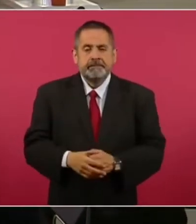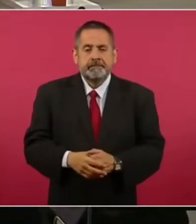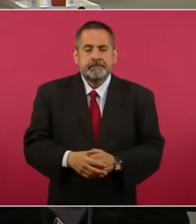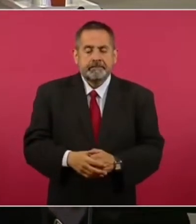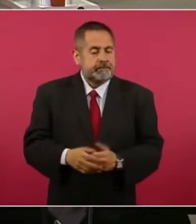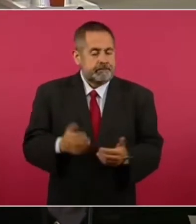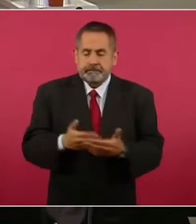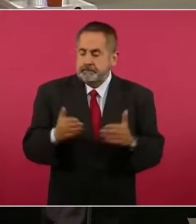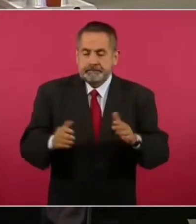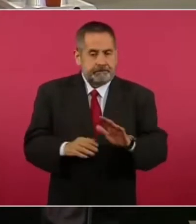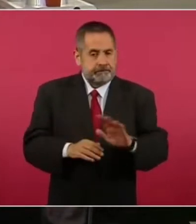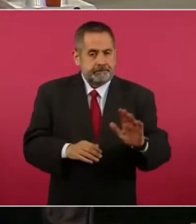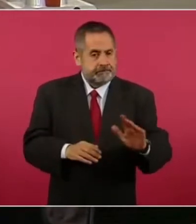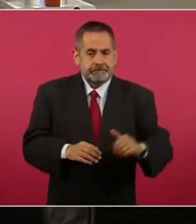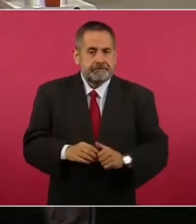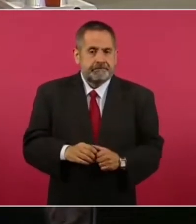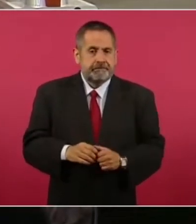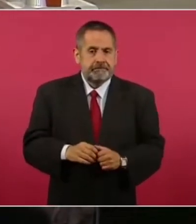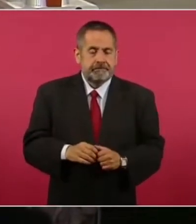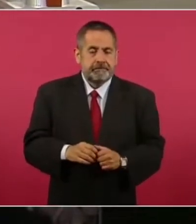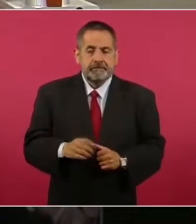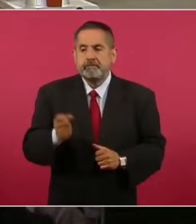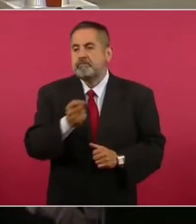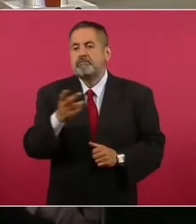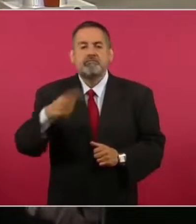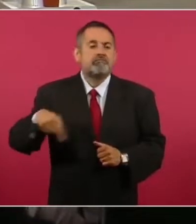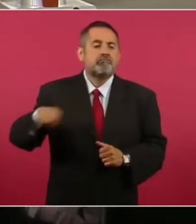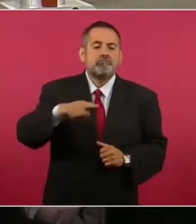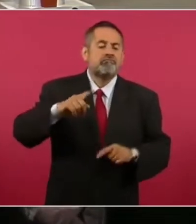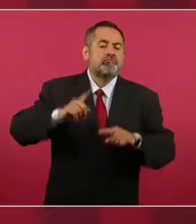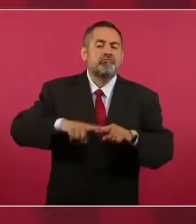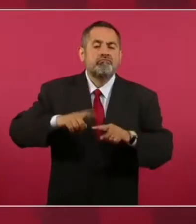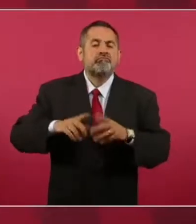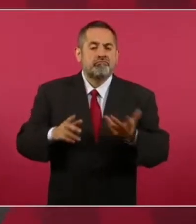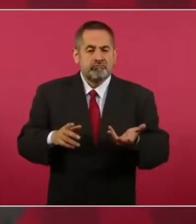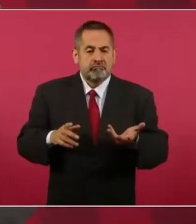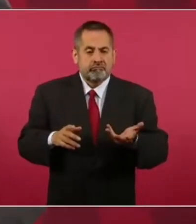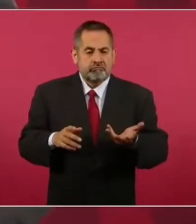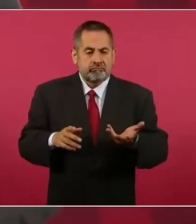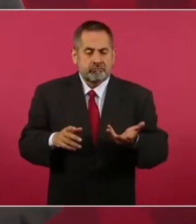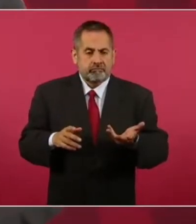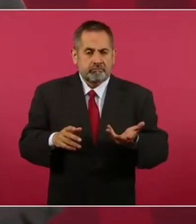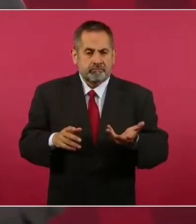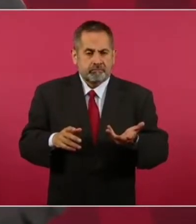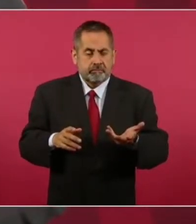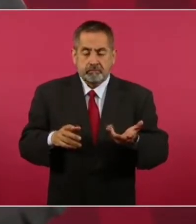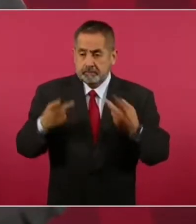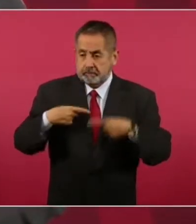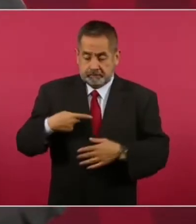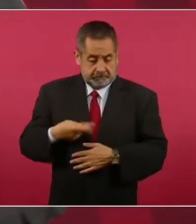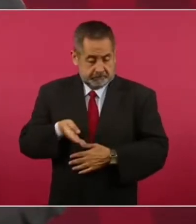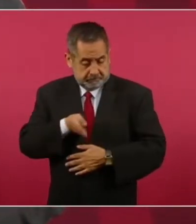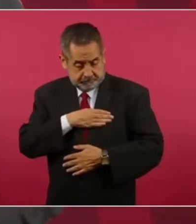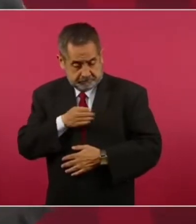Y ahora hay que insistir que solo siendo buenos podemos